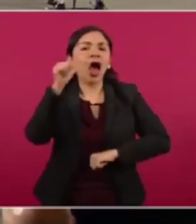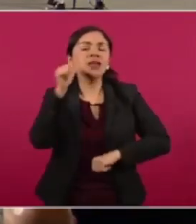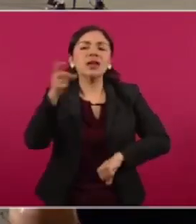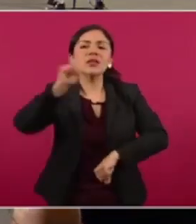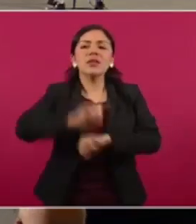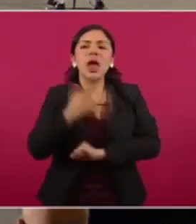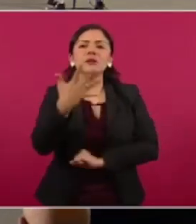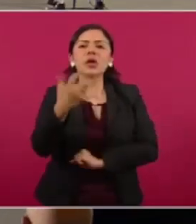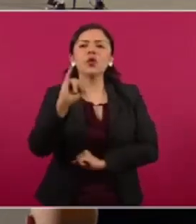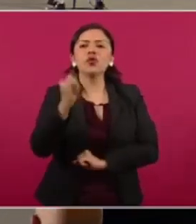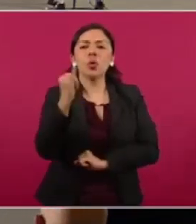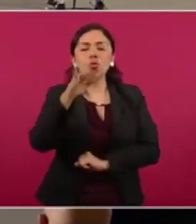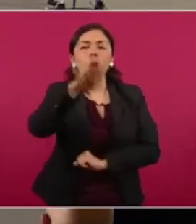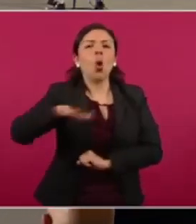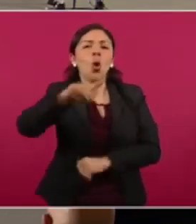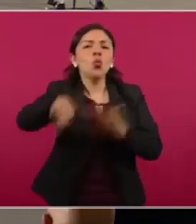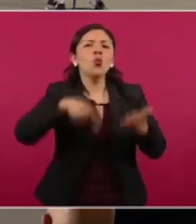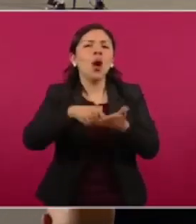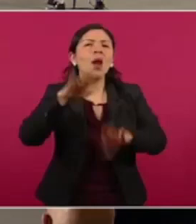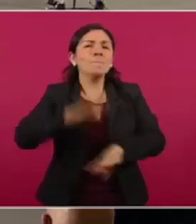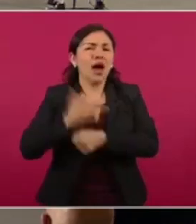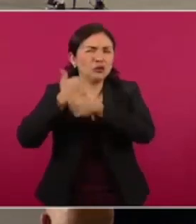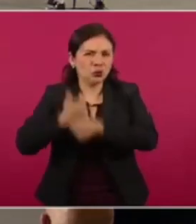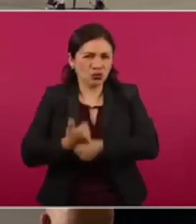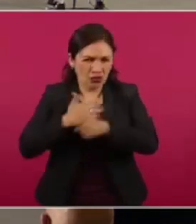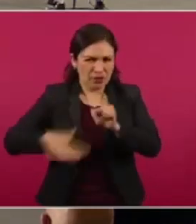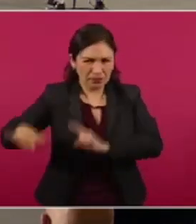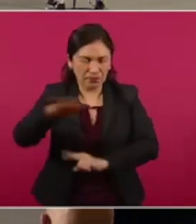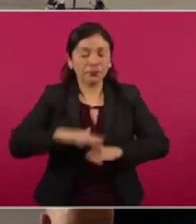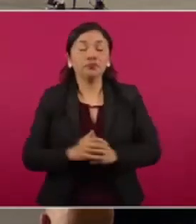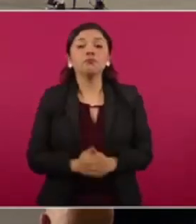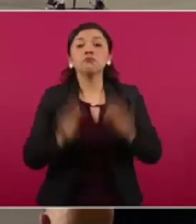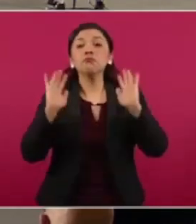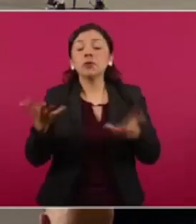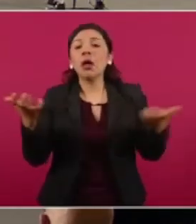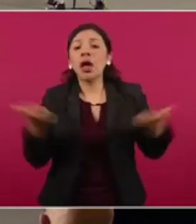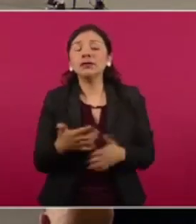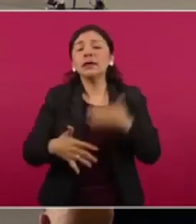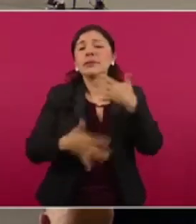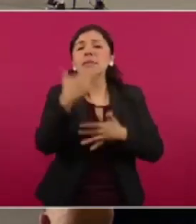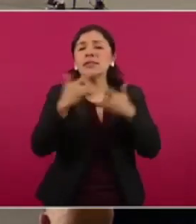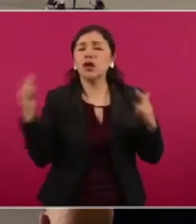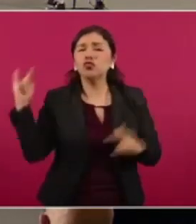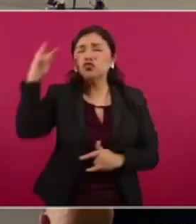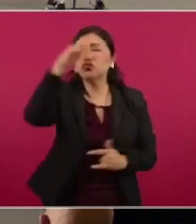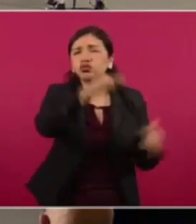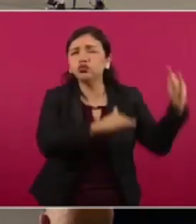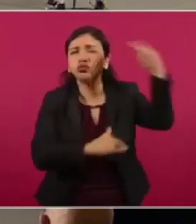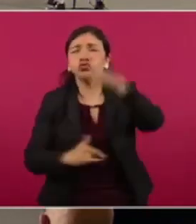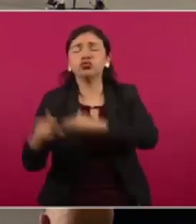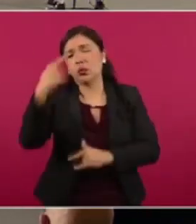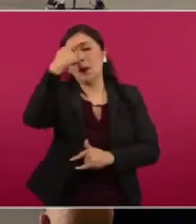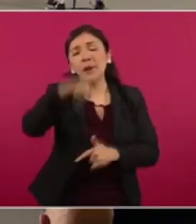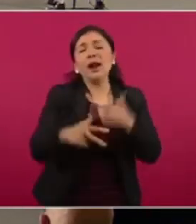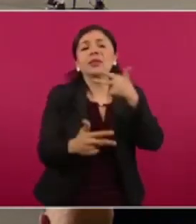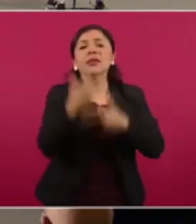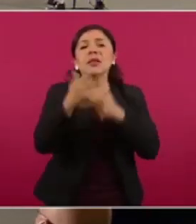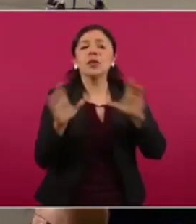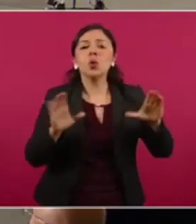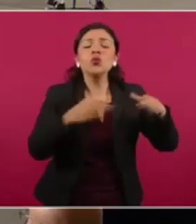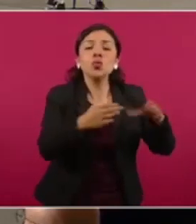realizaron en la área de afectación. Se efectuaron 15 operaciones aéreas en 13 comunidades